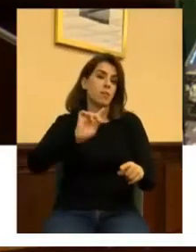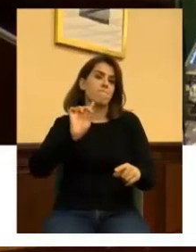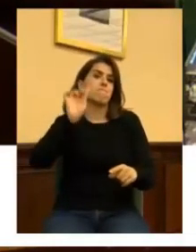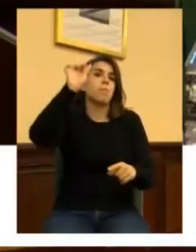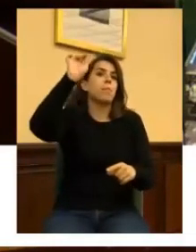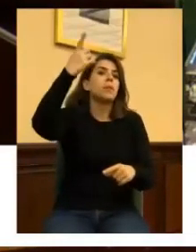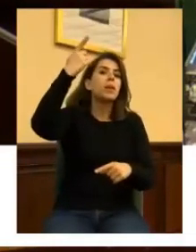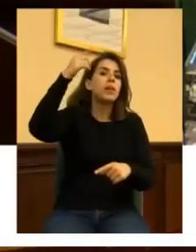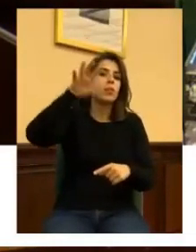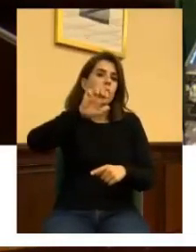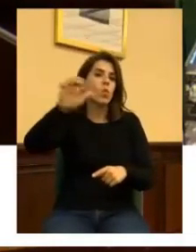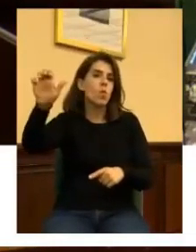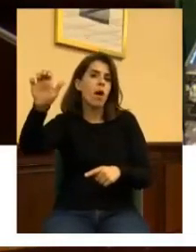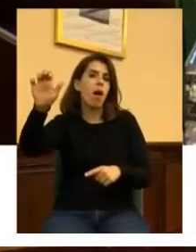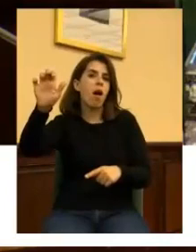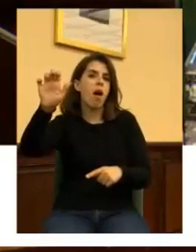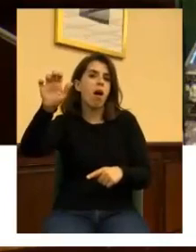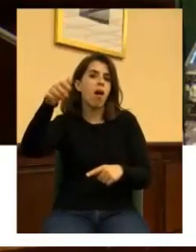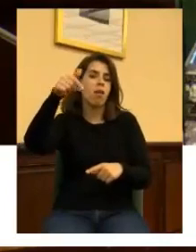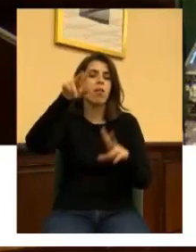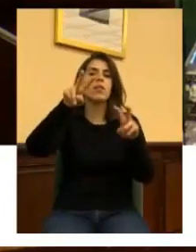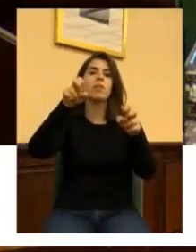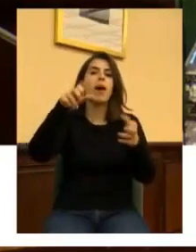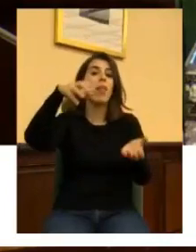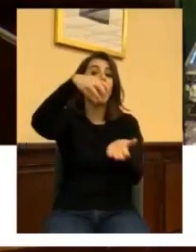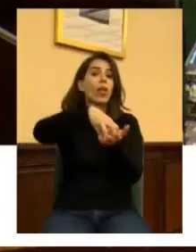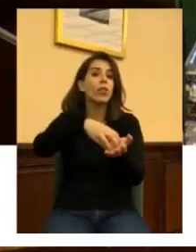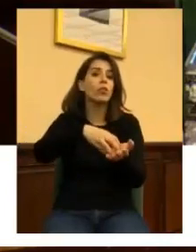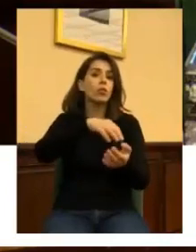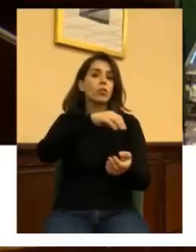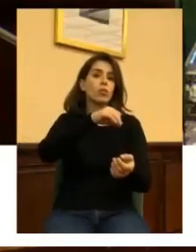toda Europa de presencia de este tipo de centros.